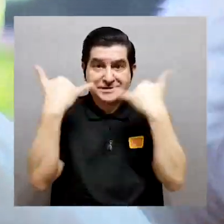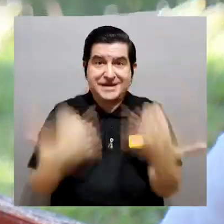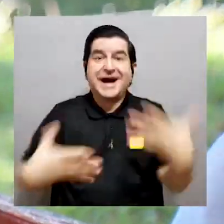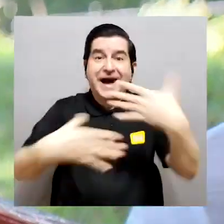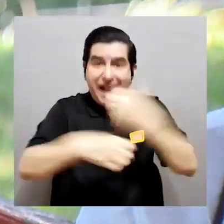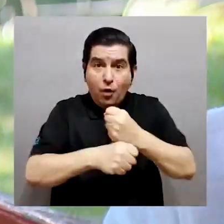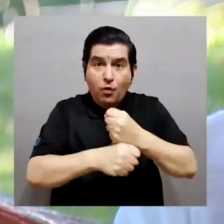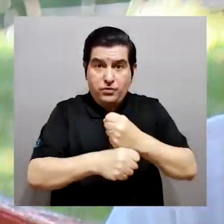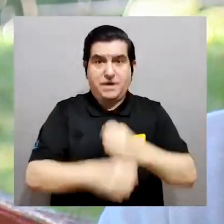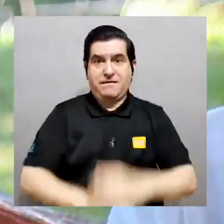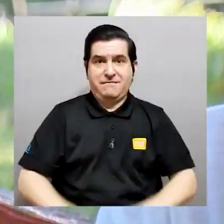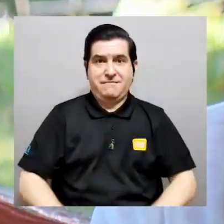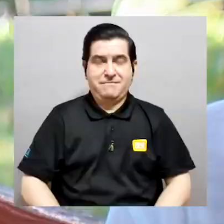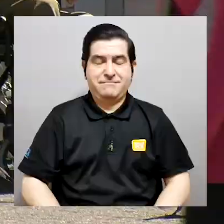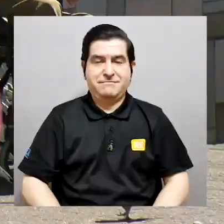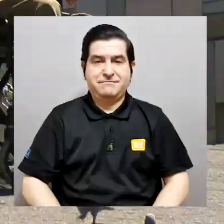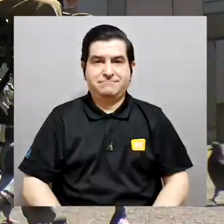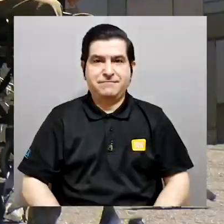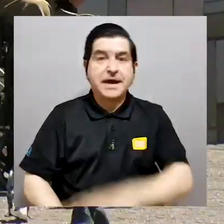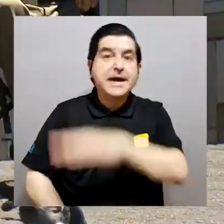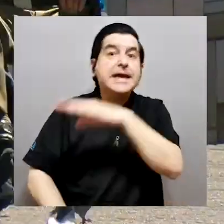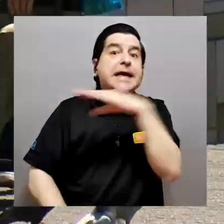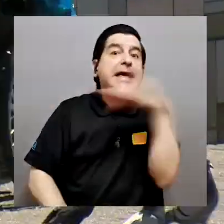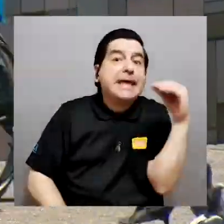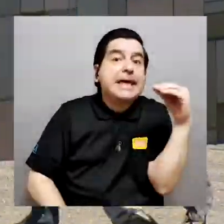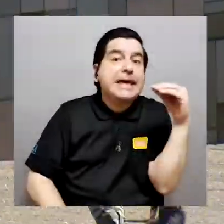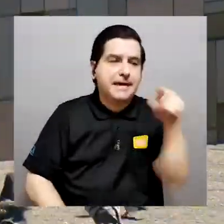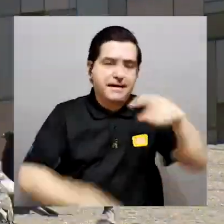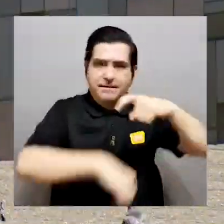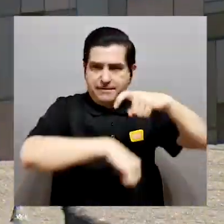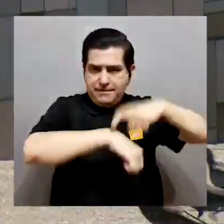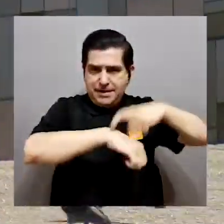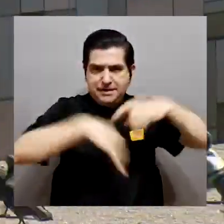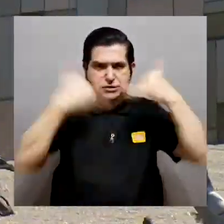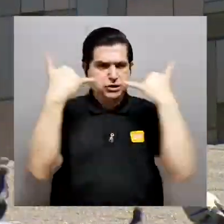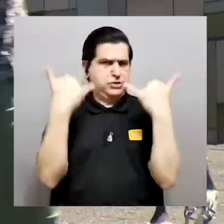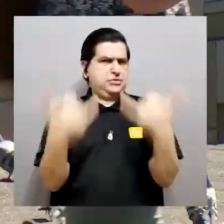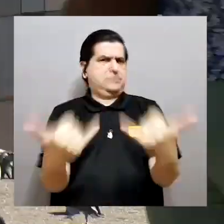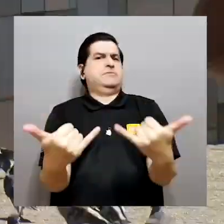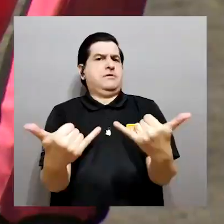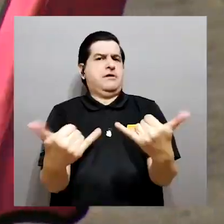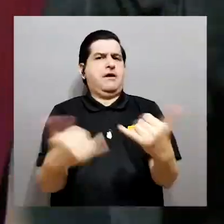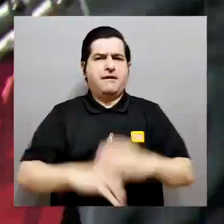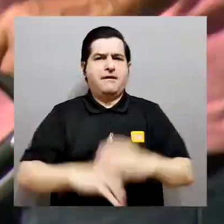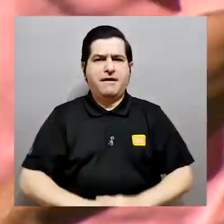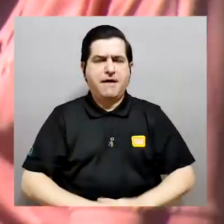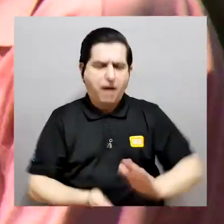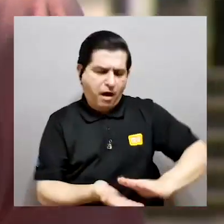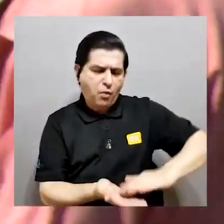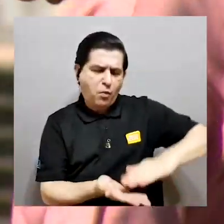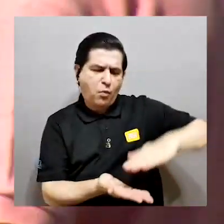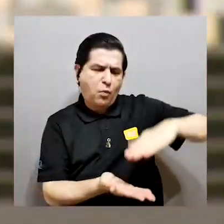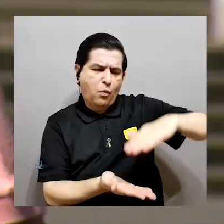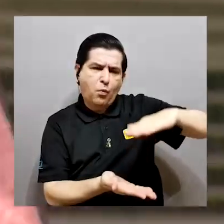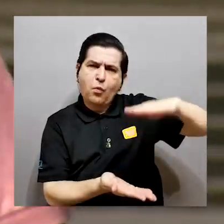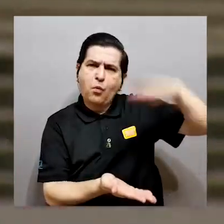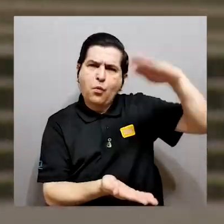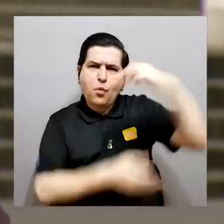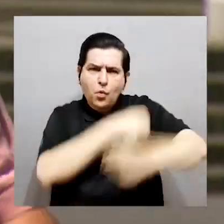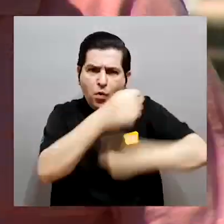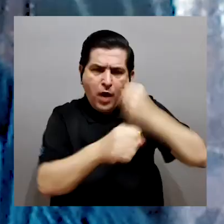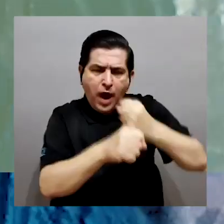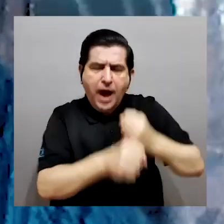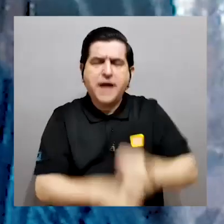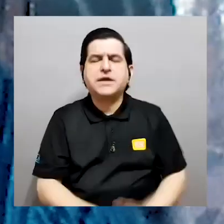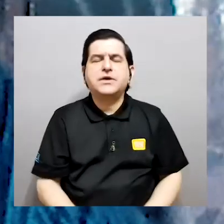está haciendo y se va a hacer ahora, y si desde ese momento ya se hubiera aumentado un poquito la edad